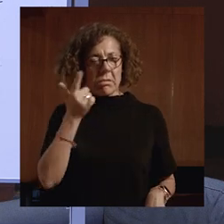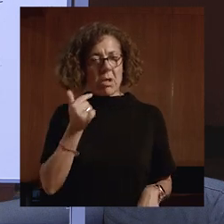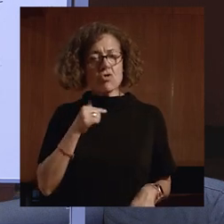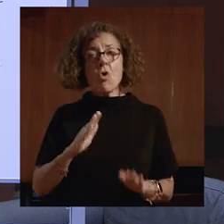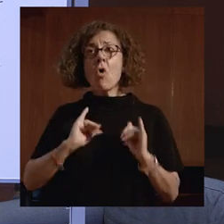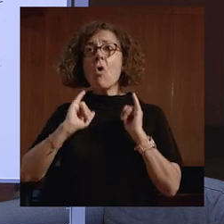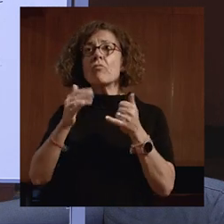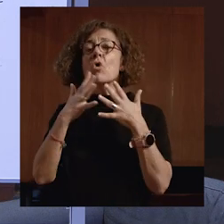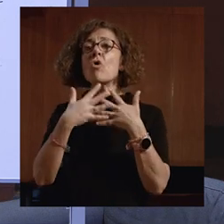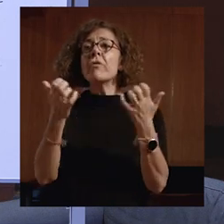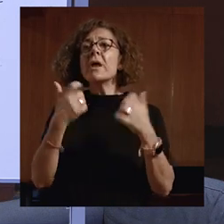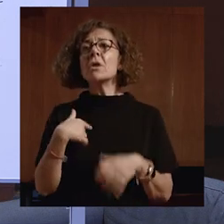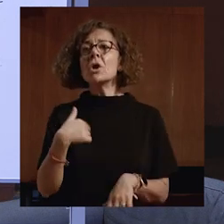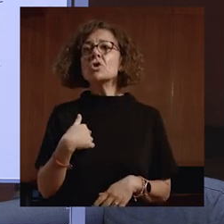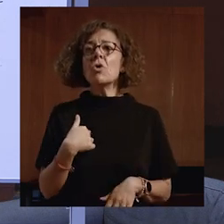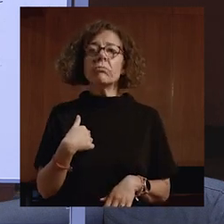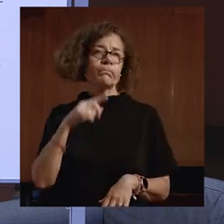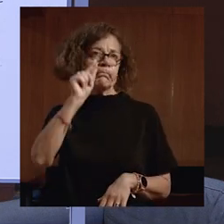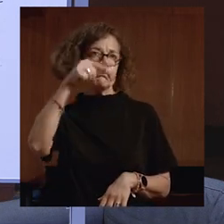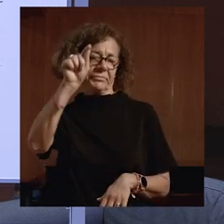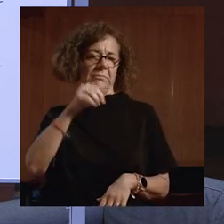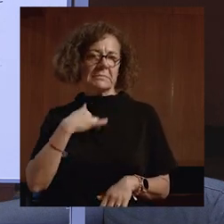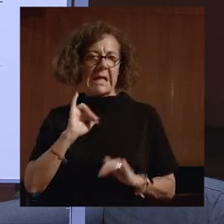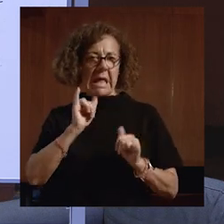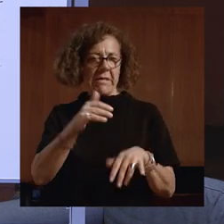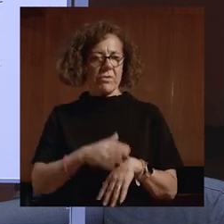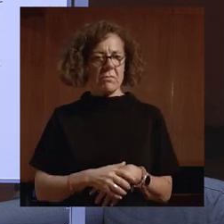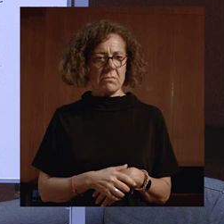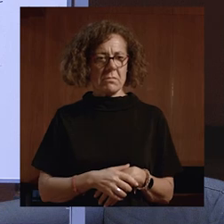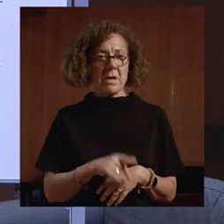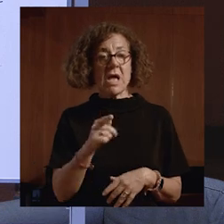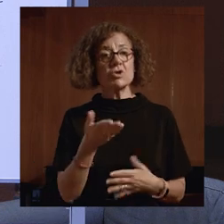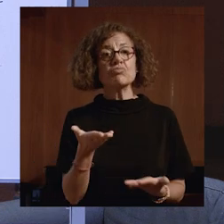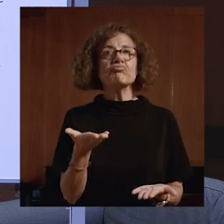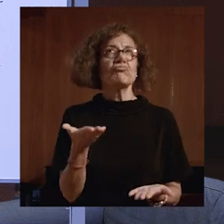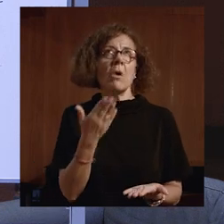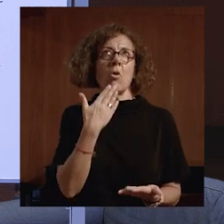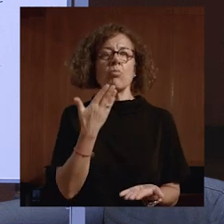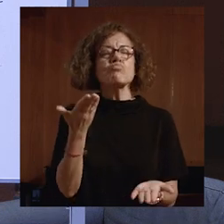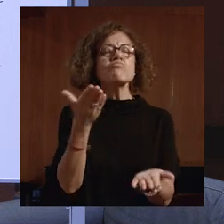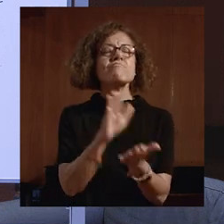y ya hago check en la casilla. Eso es la muerte del arte.